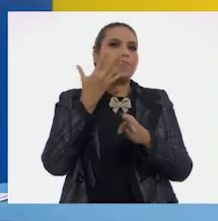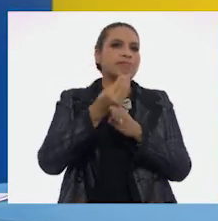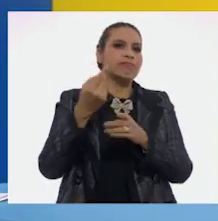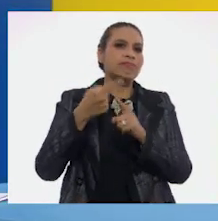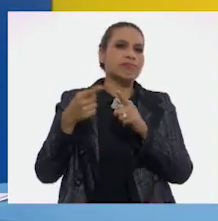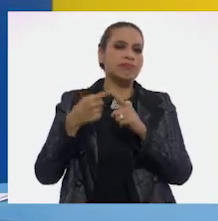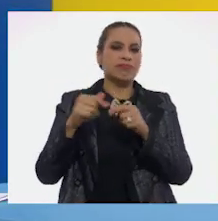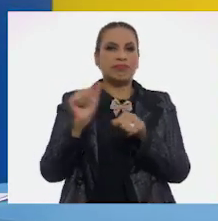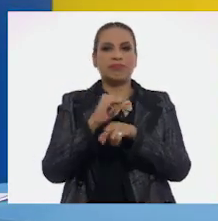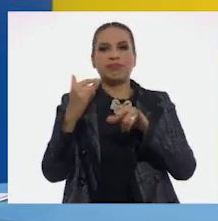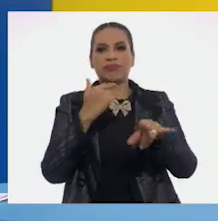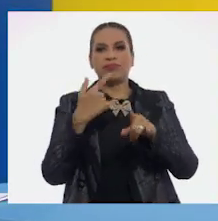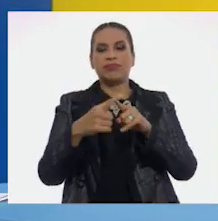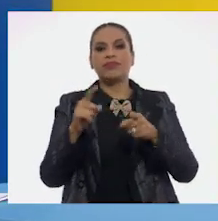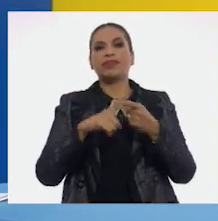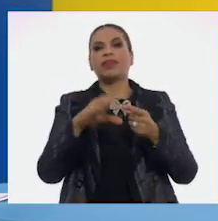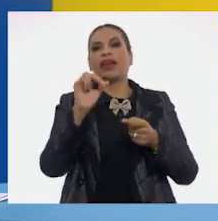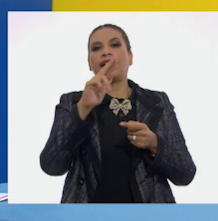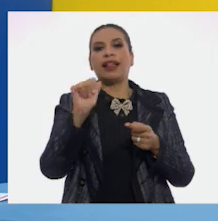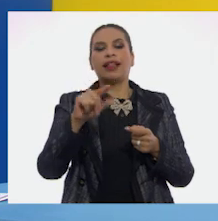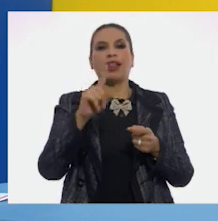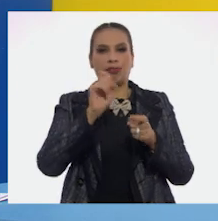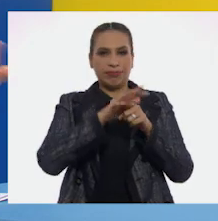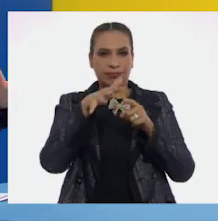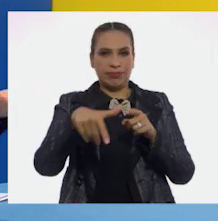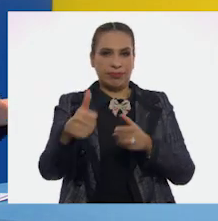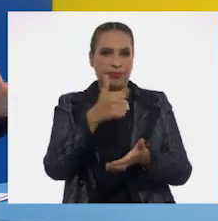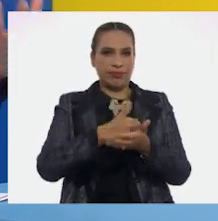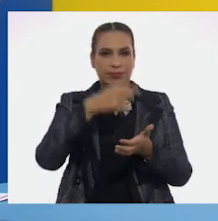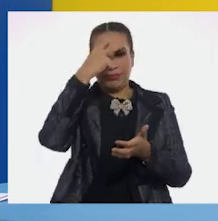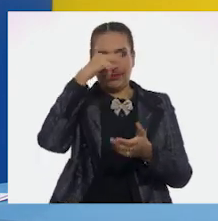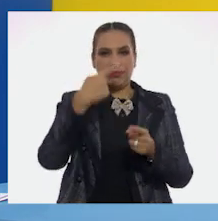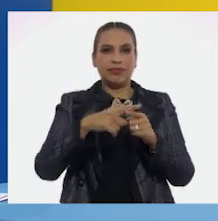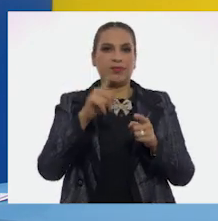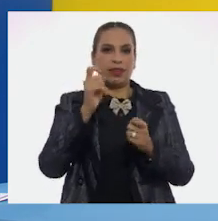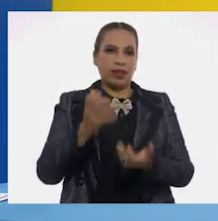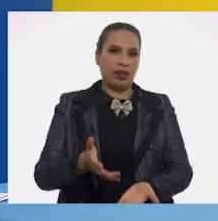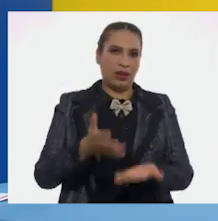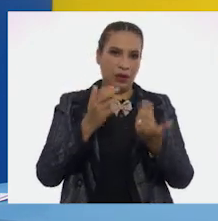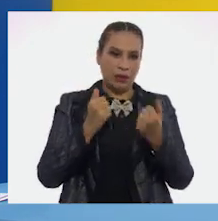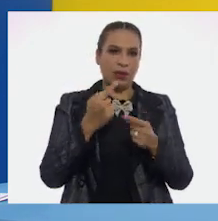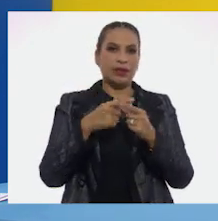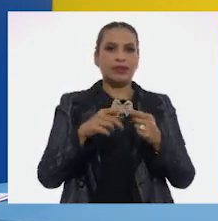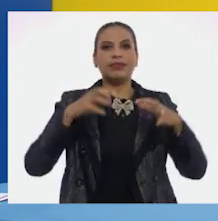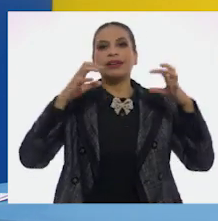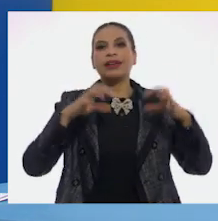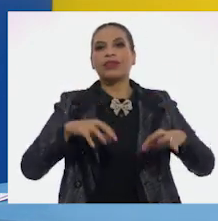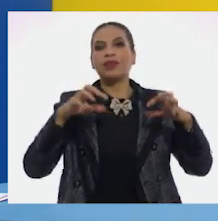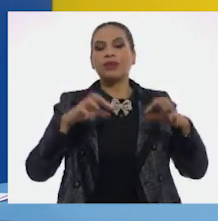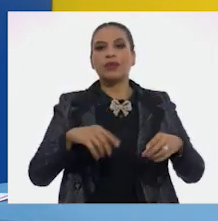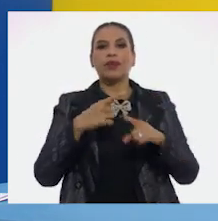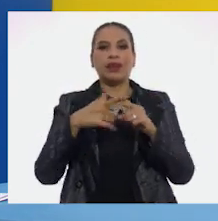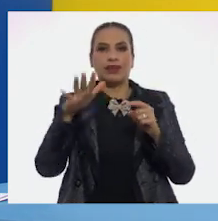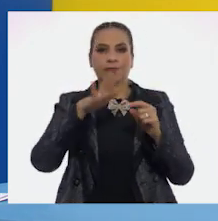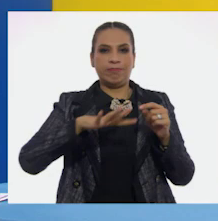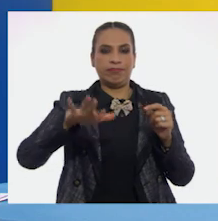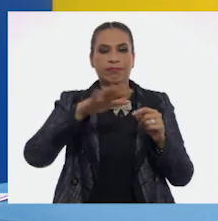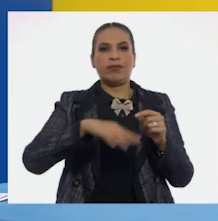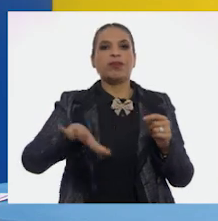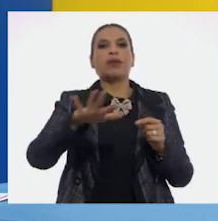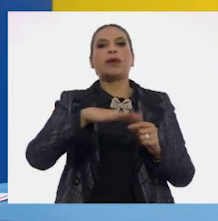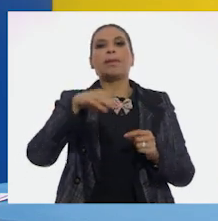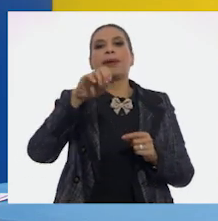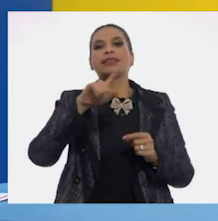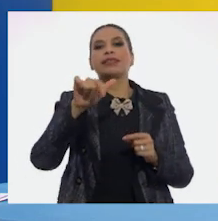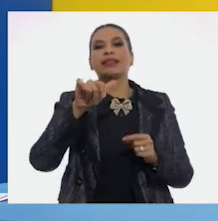Se construyó el Gran Canal de Desagüe en la Ciudad de México para sacar el agua del drenaje y de la lluvia desde de la cuenca hasta el Valle del